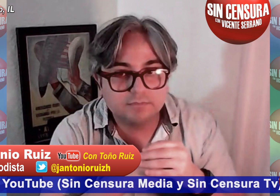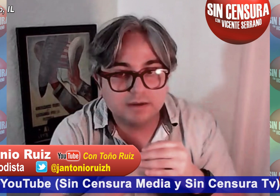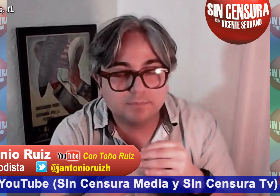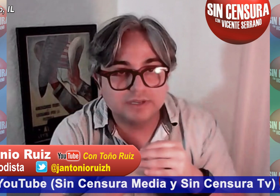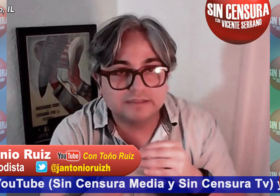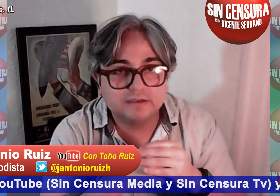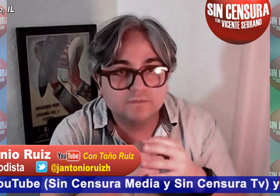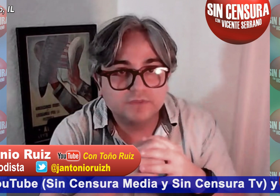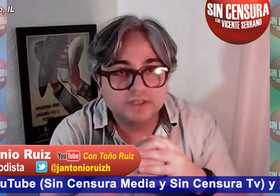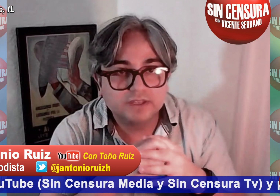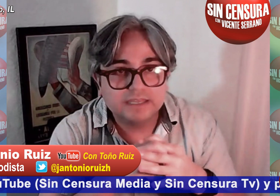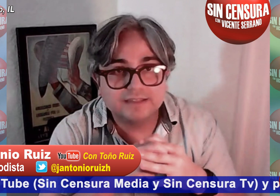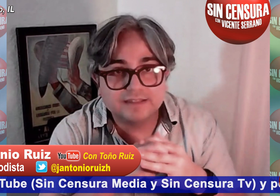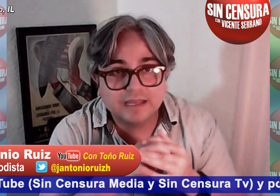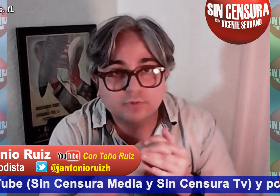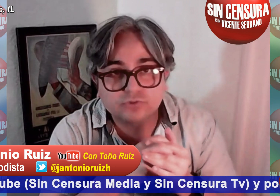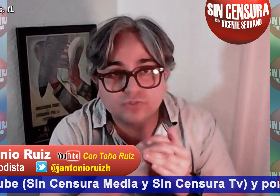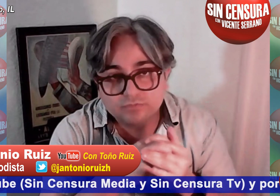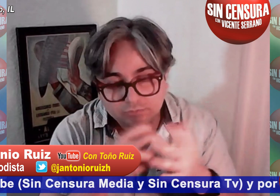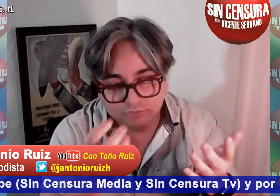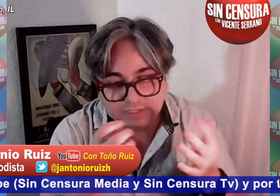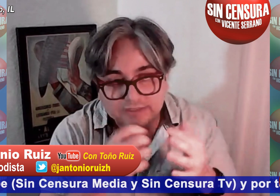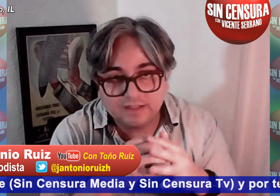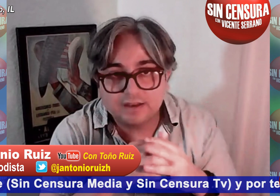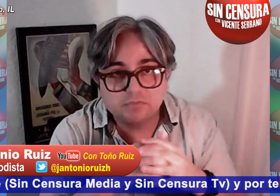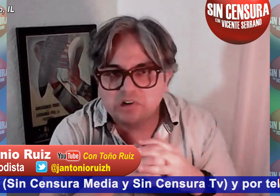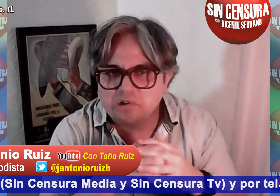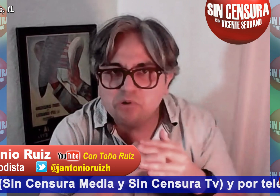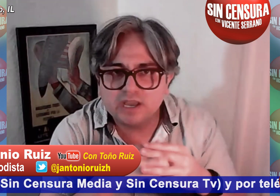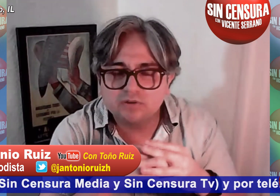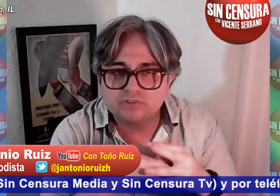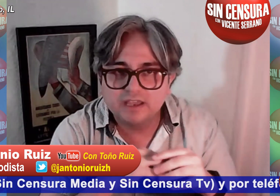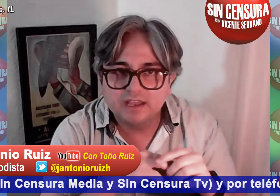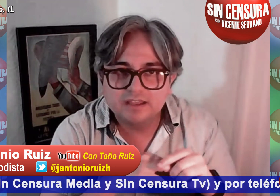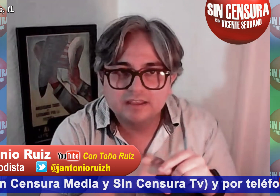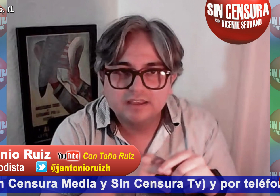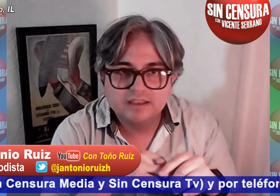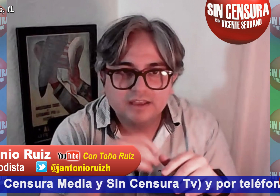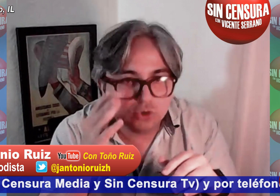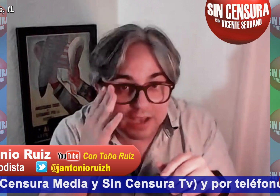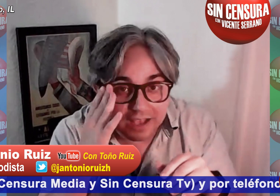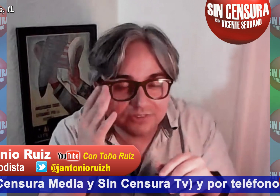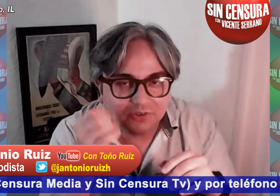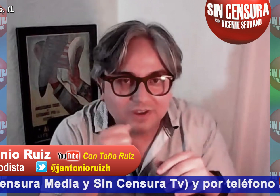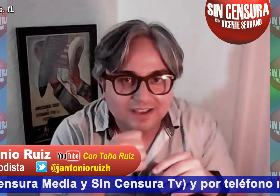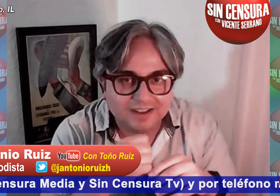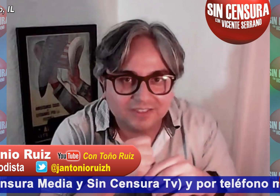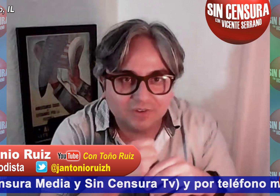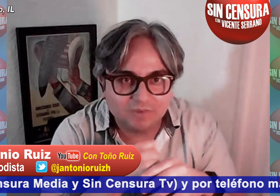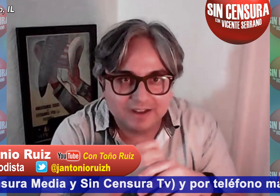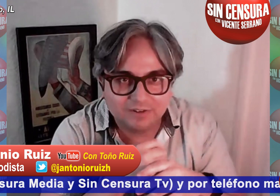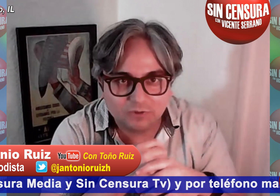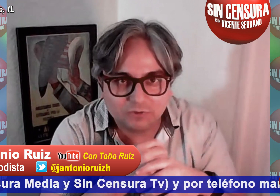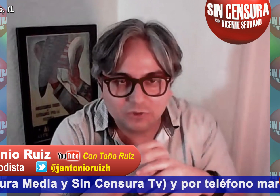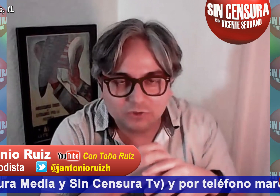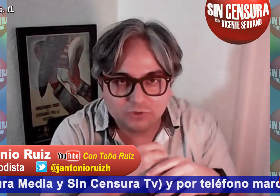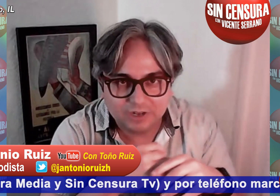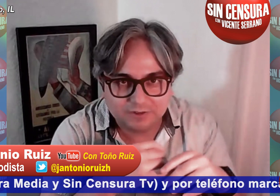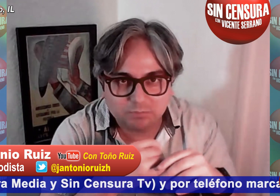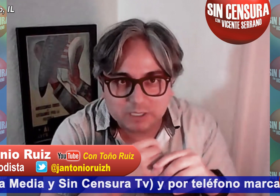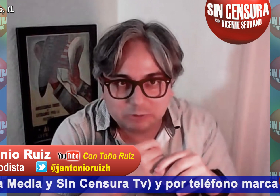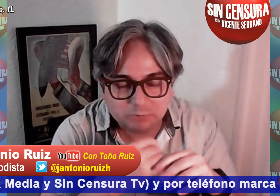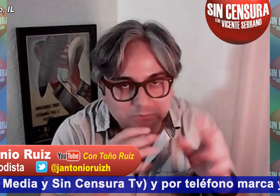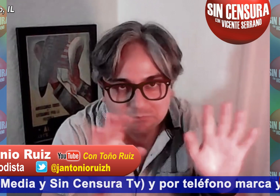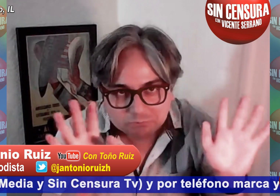de Animal Político. Intentamos contactar a Daniel Moreno, nunca nos ha hecho caso, nunca ha querido hablar con nosotros